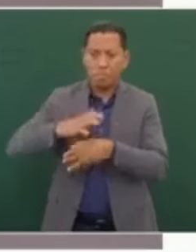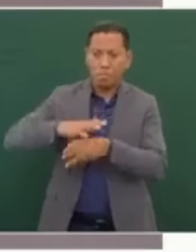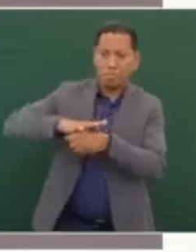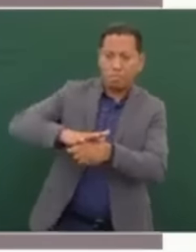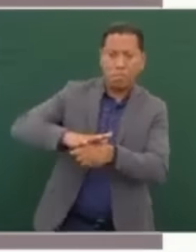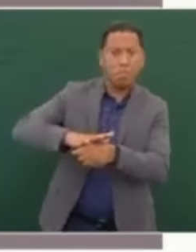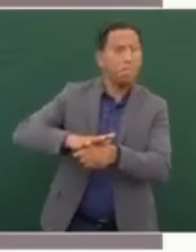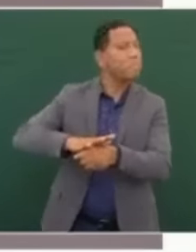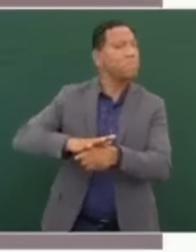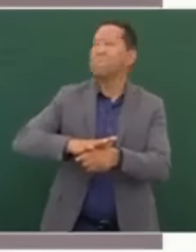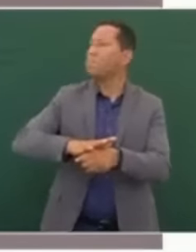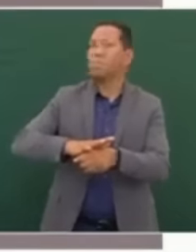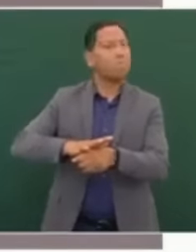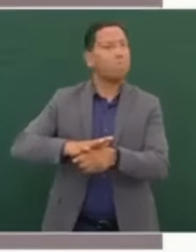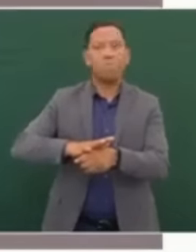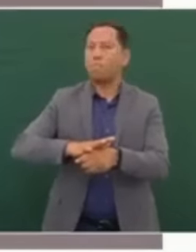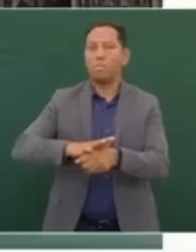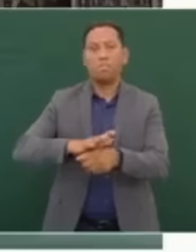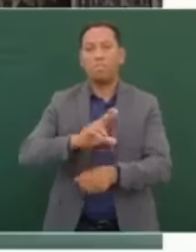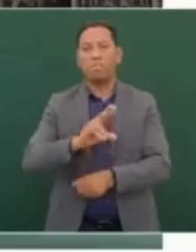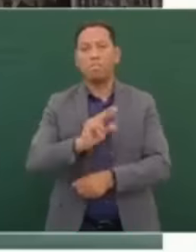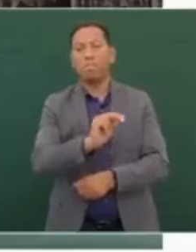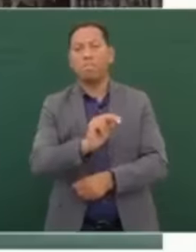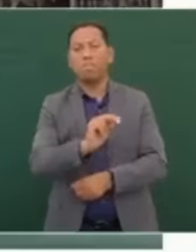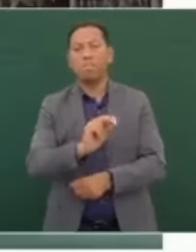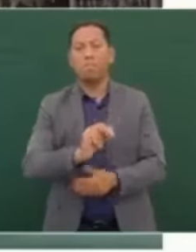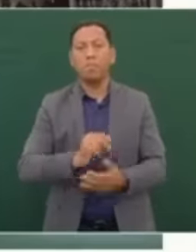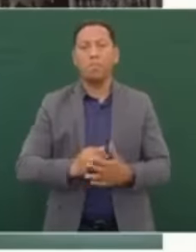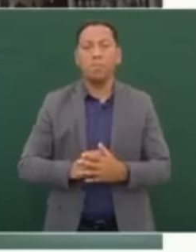Sometimiento, no.